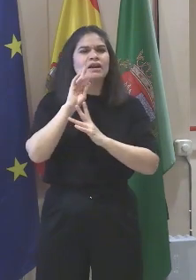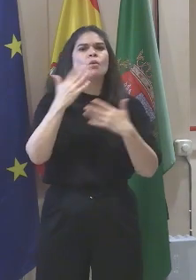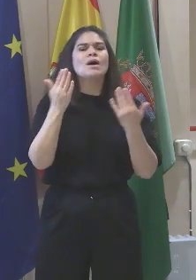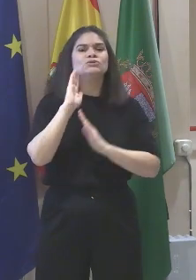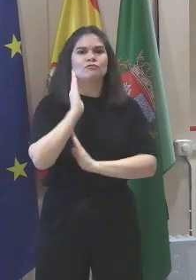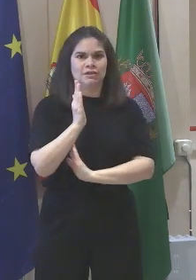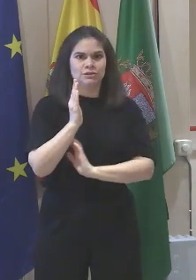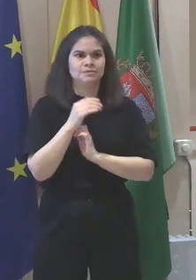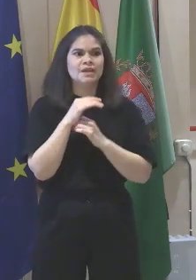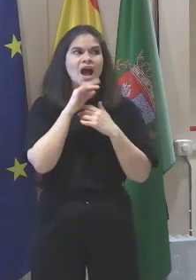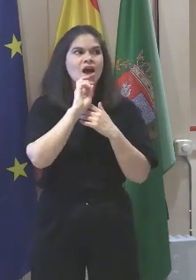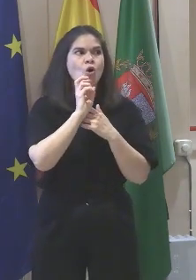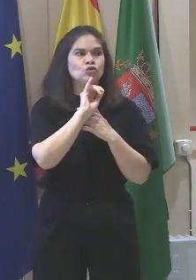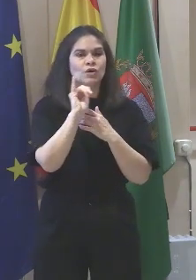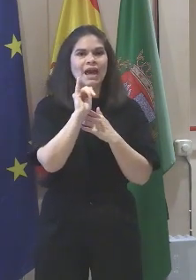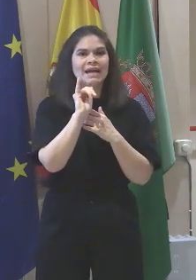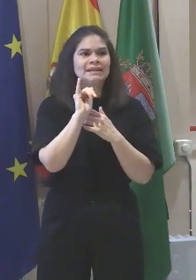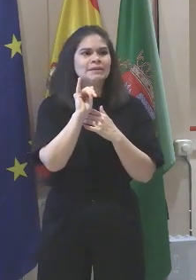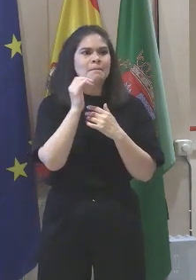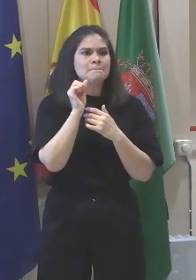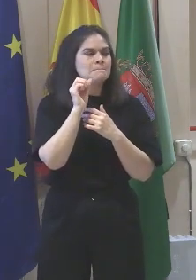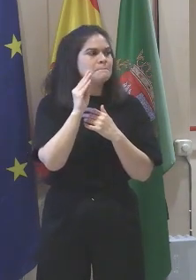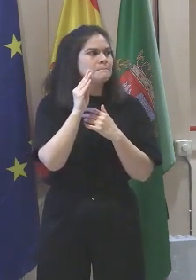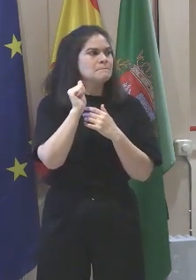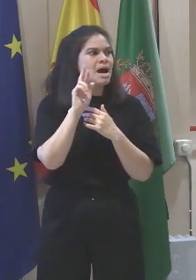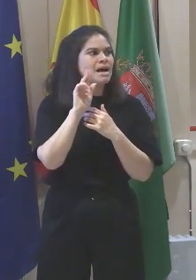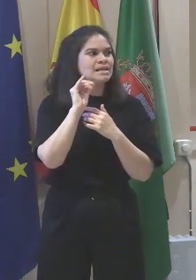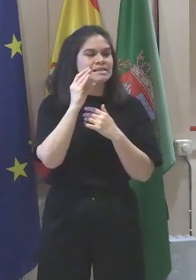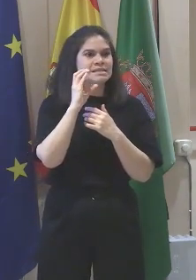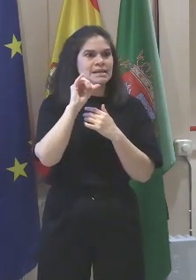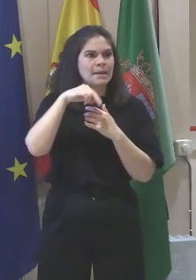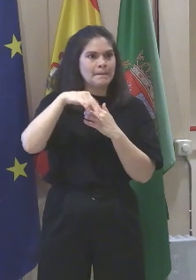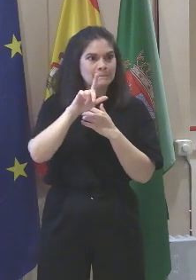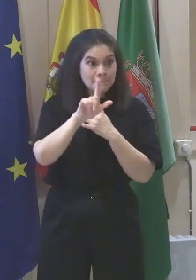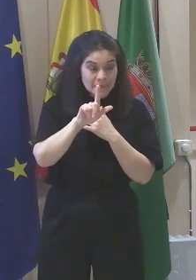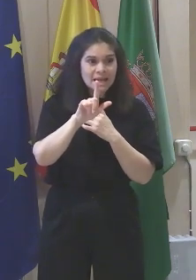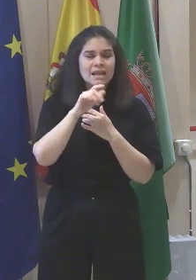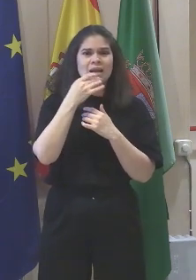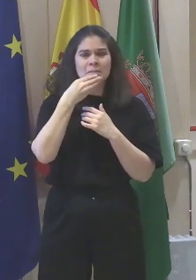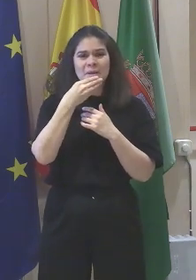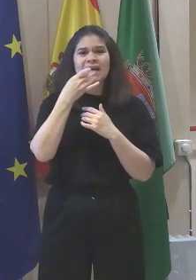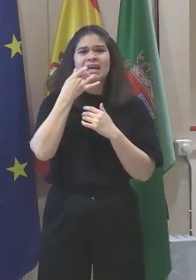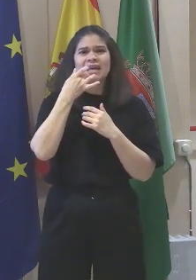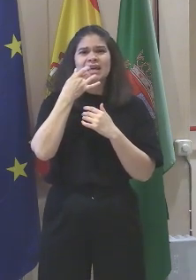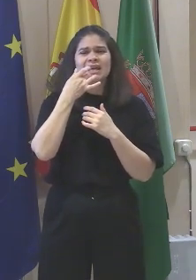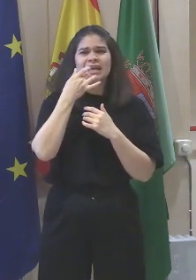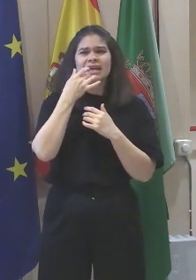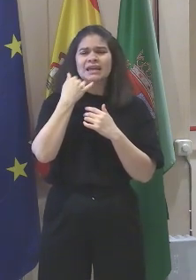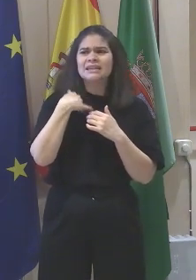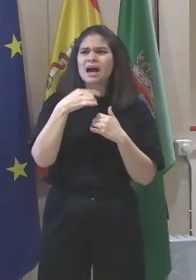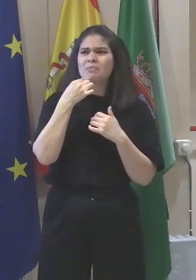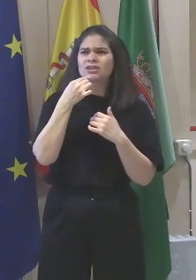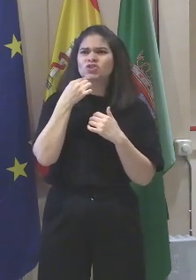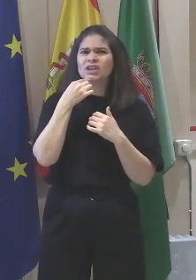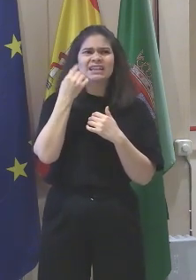que es el baricitinib, que cuando me llegaron las preguntas, alguien preguntó sobre esto y me dejó alucinado. O sea, en la audiencia hay alguien que sabe acerca